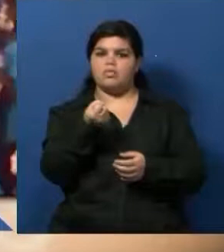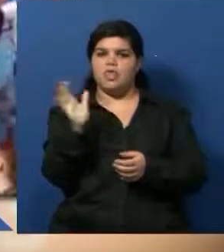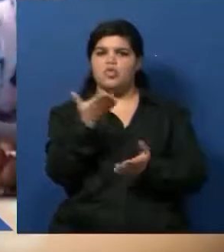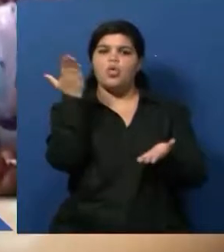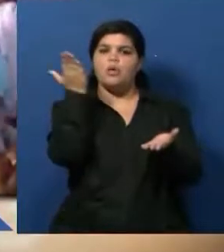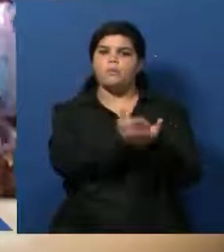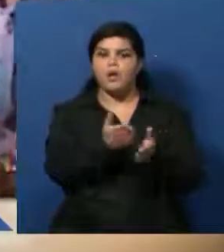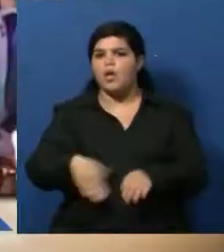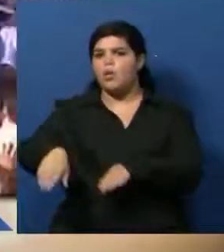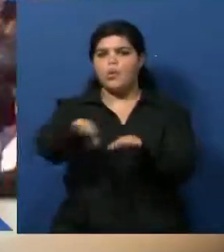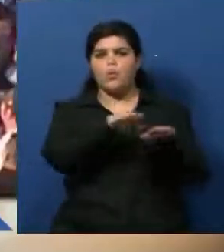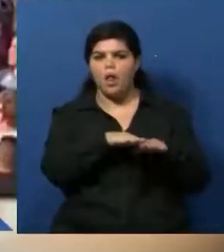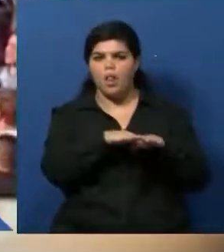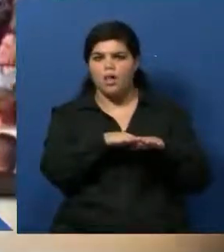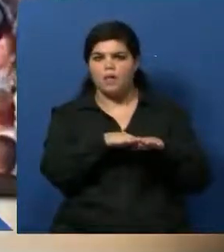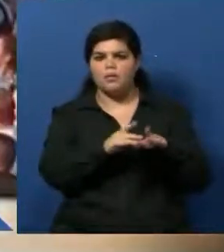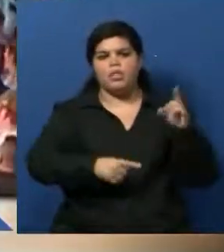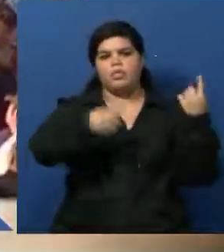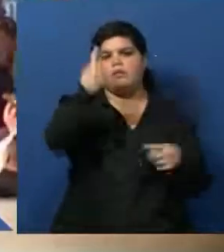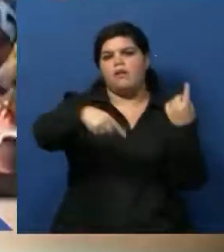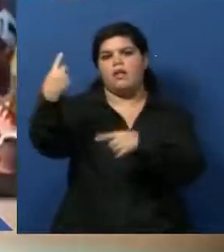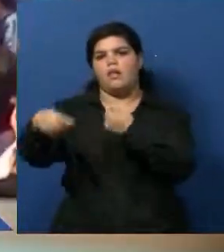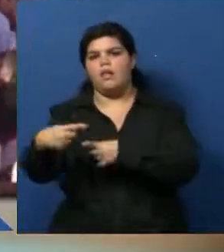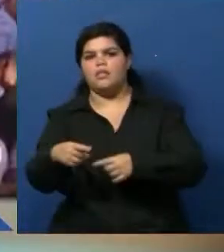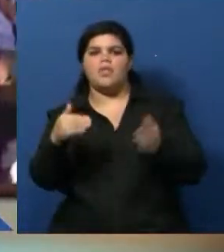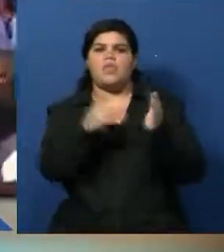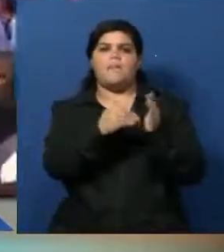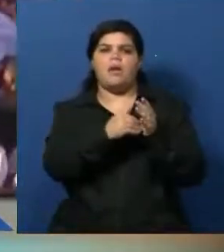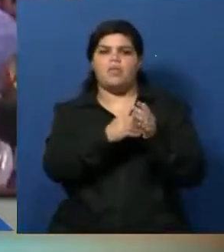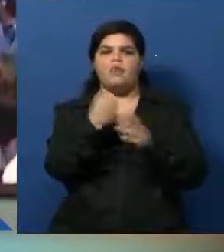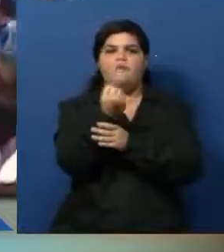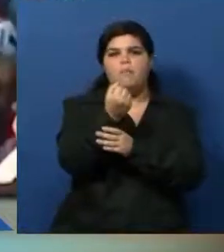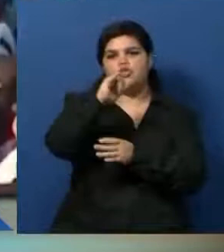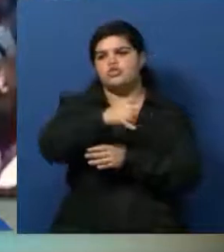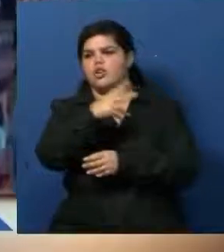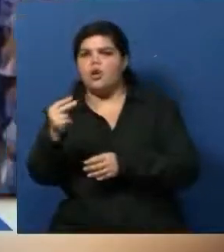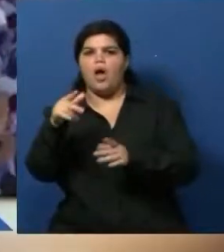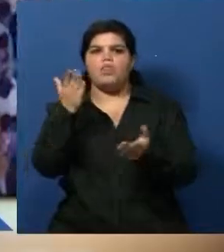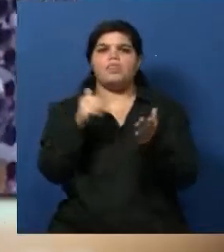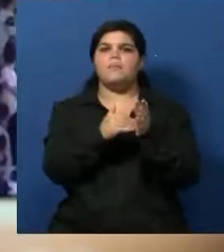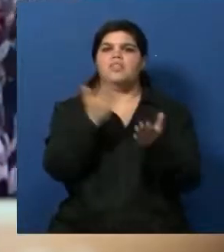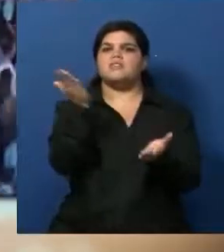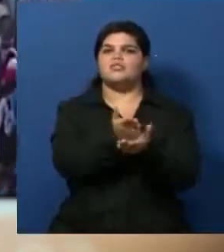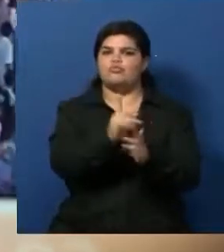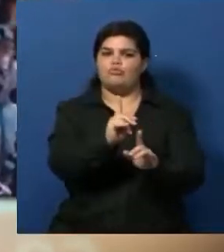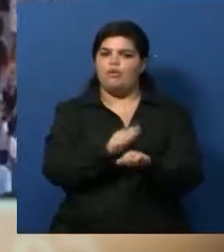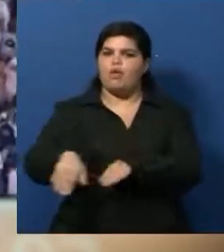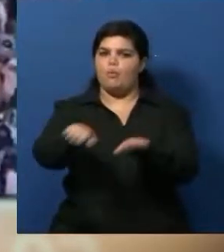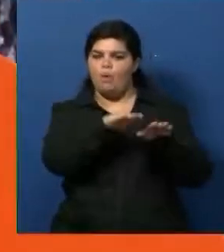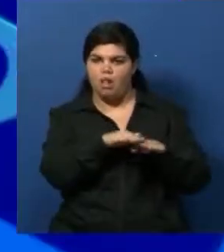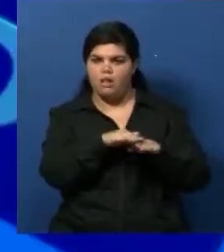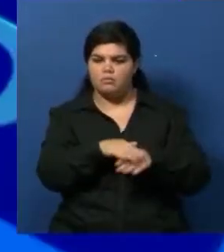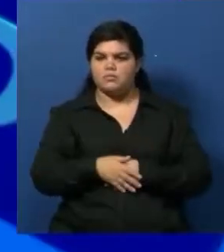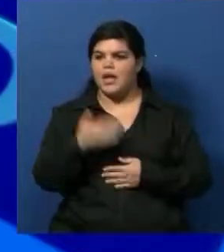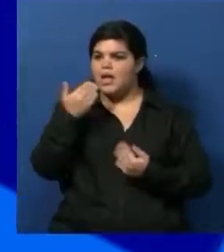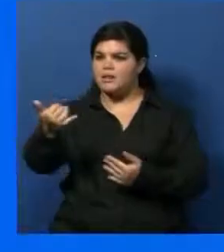la vara sea exactamente igual para todos, no depende el poder de un equipo u otro, ¿no? Bueno, Juan Pablo, agradecerte la comunicación telefónica.